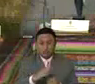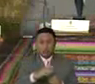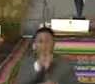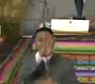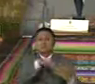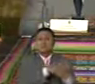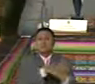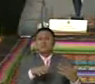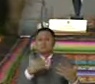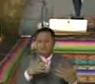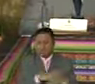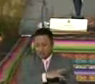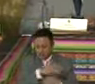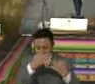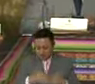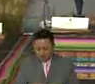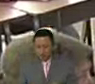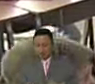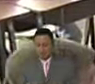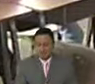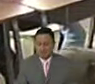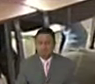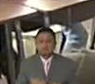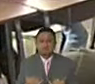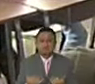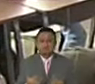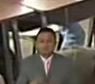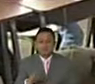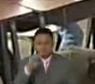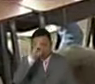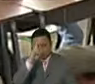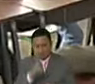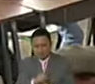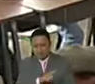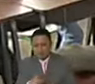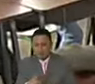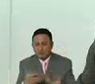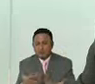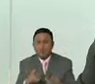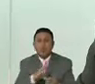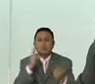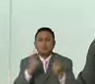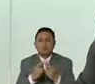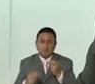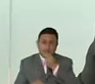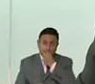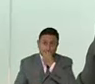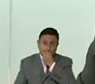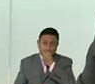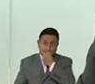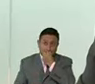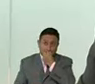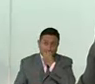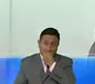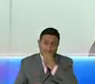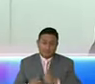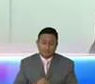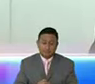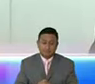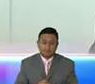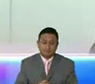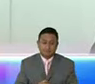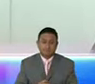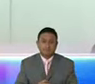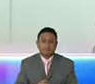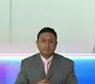curricular, expresó que lo que se intentará será buscar un consenso para la reforma. Se deba hacer es ampliar los niveles